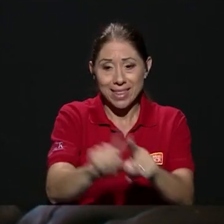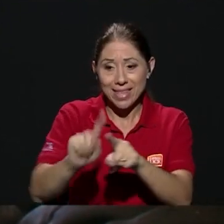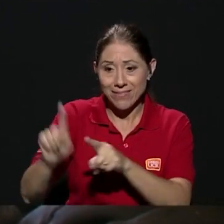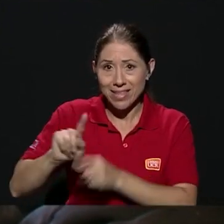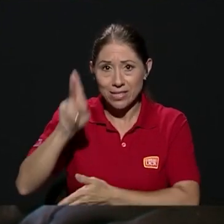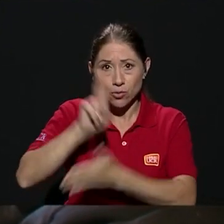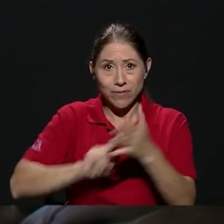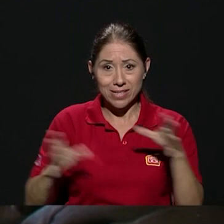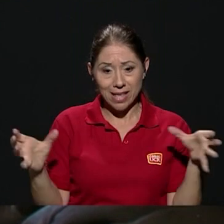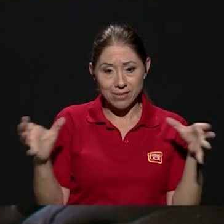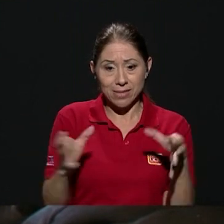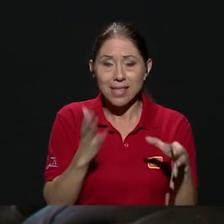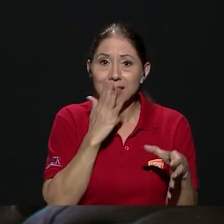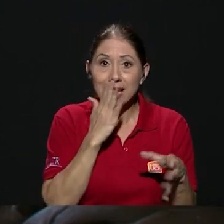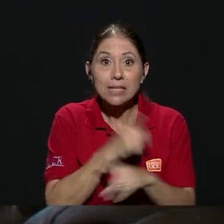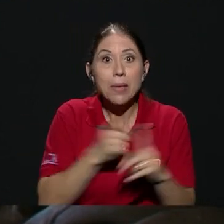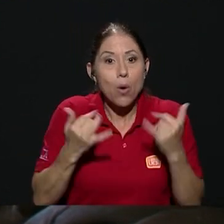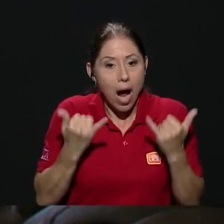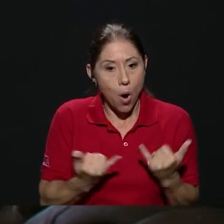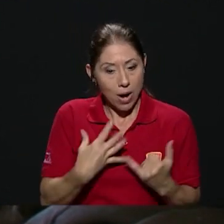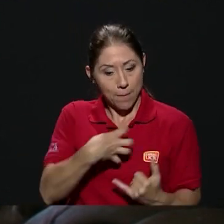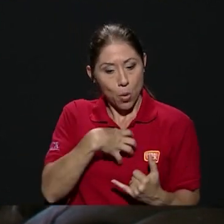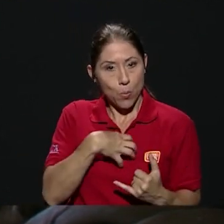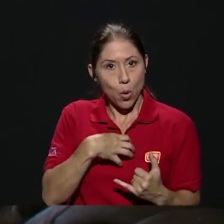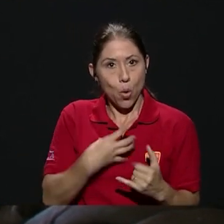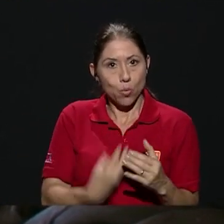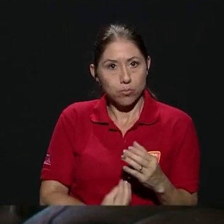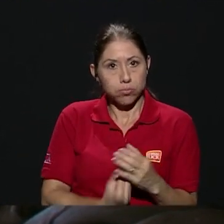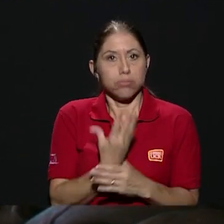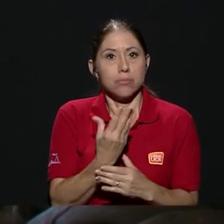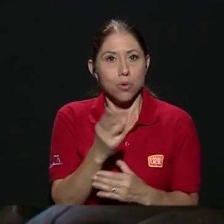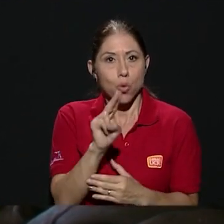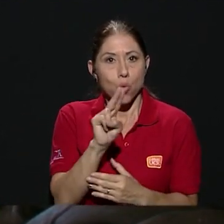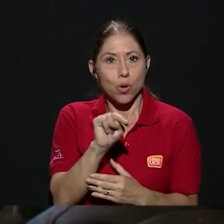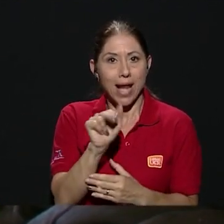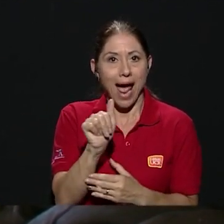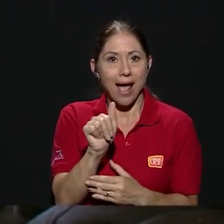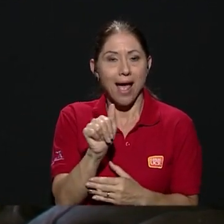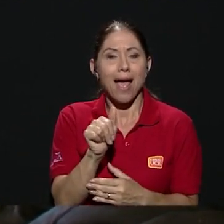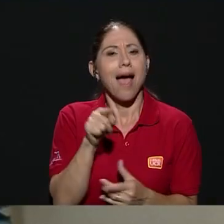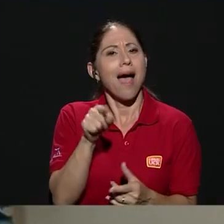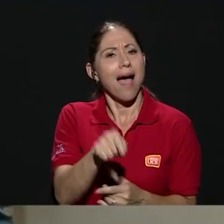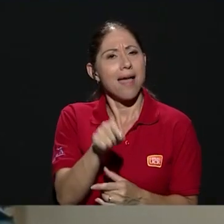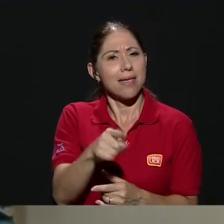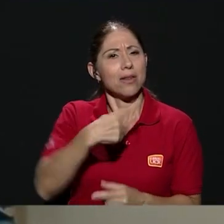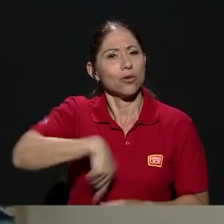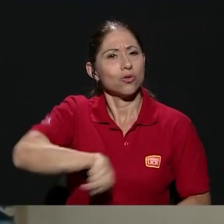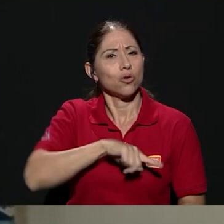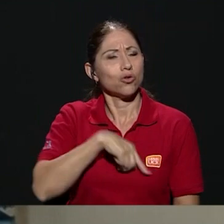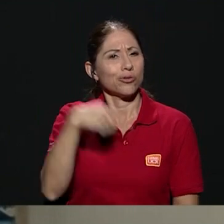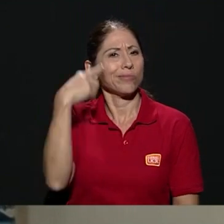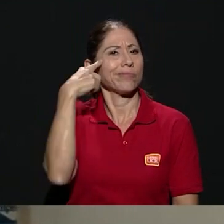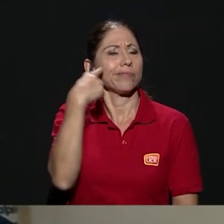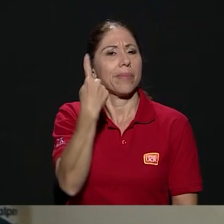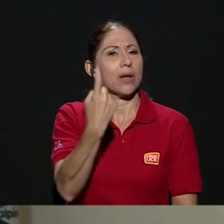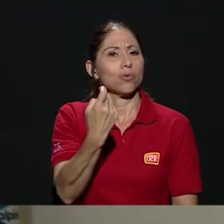interuniversitario indígena, pero ahora la UNA estaba creando el suyo propio. Entonces ahí empezamos a preguntarnos